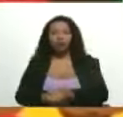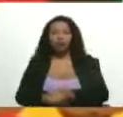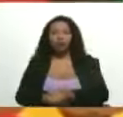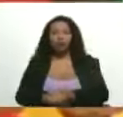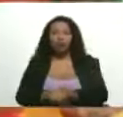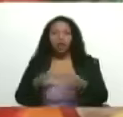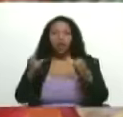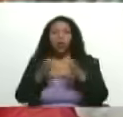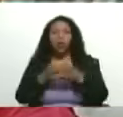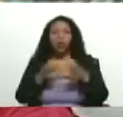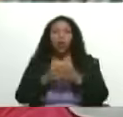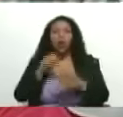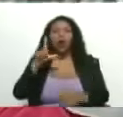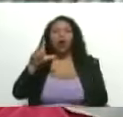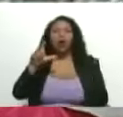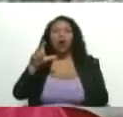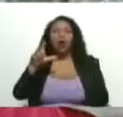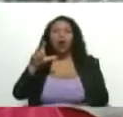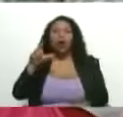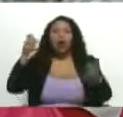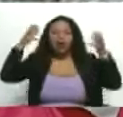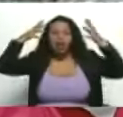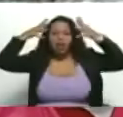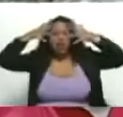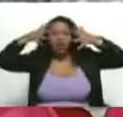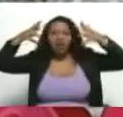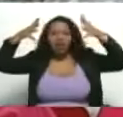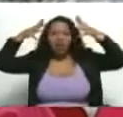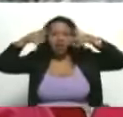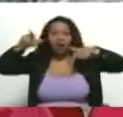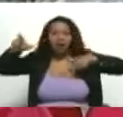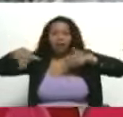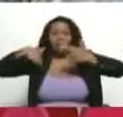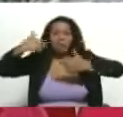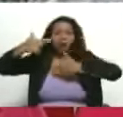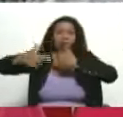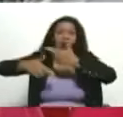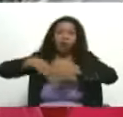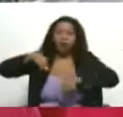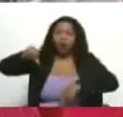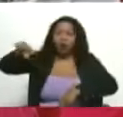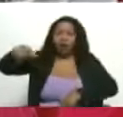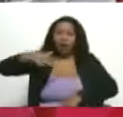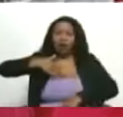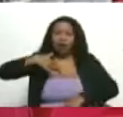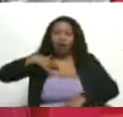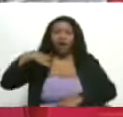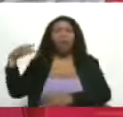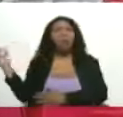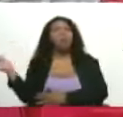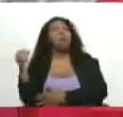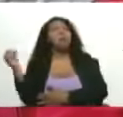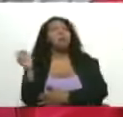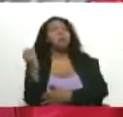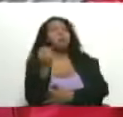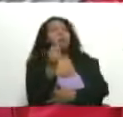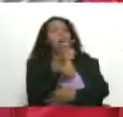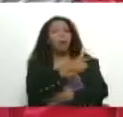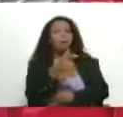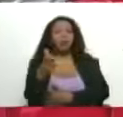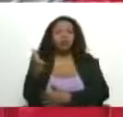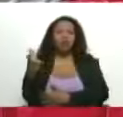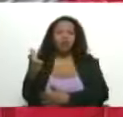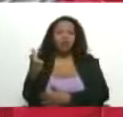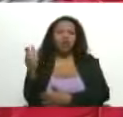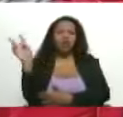Antonio Ledezma, un delincuente desde afuera, dice que hay que ir a la desobediencia civil, que